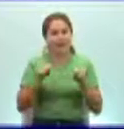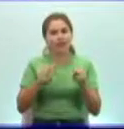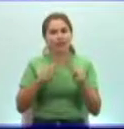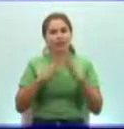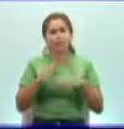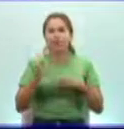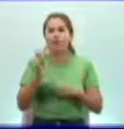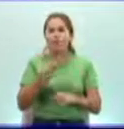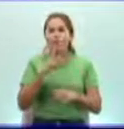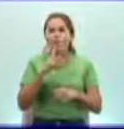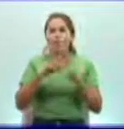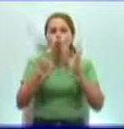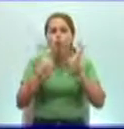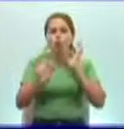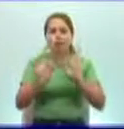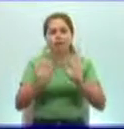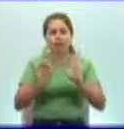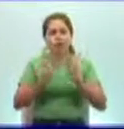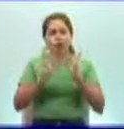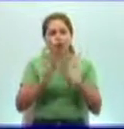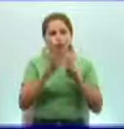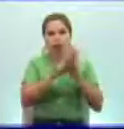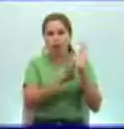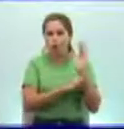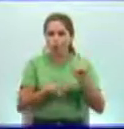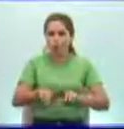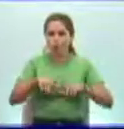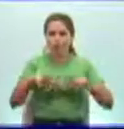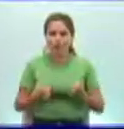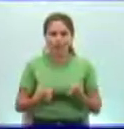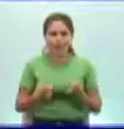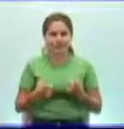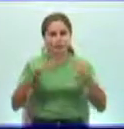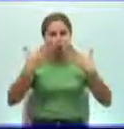protegiéndose, manteniendo esas medidas higiénico-sanitarias para